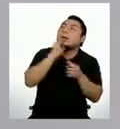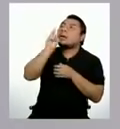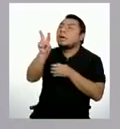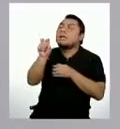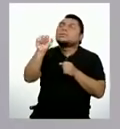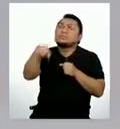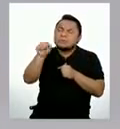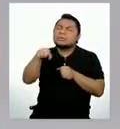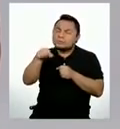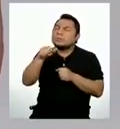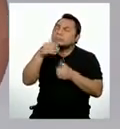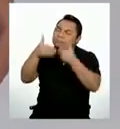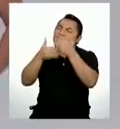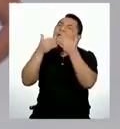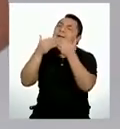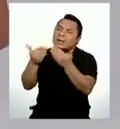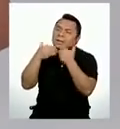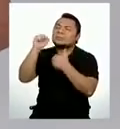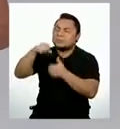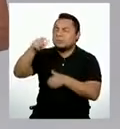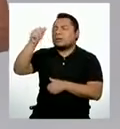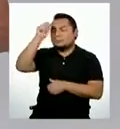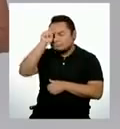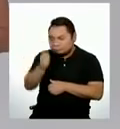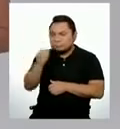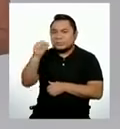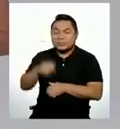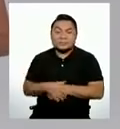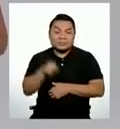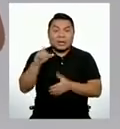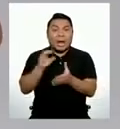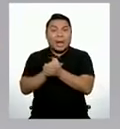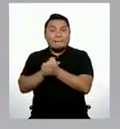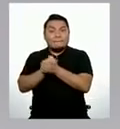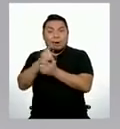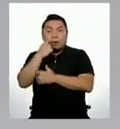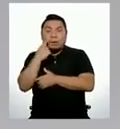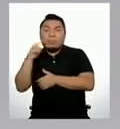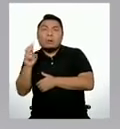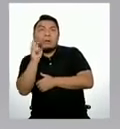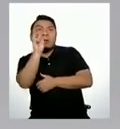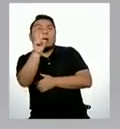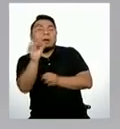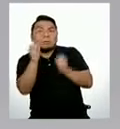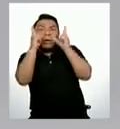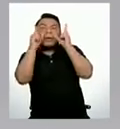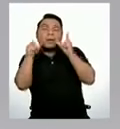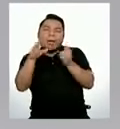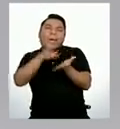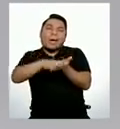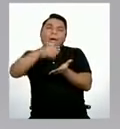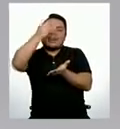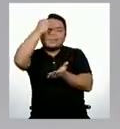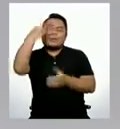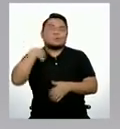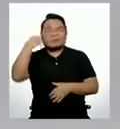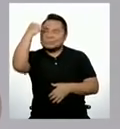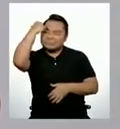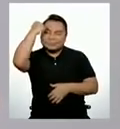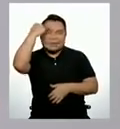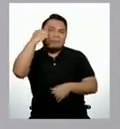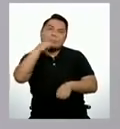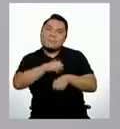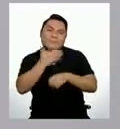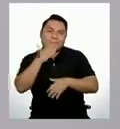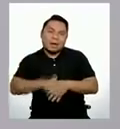bondadoso espíritu. Así como también lo hizo el amigo, aquel que al parecer había aprendido la lección, quien agregó.